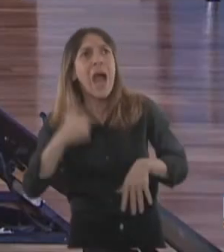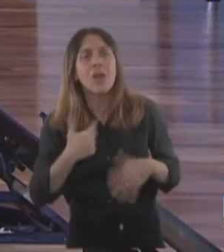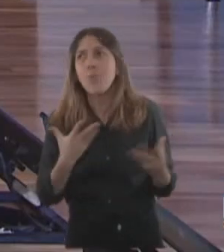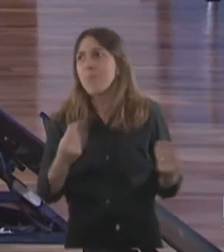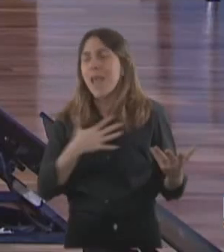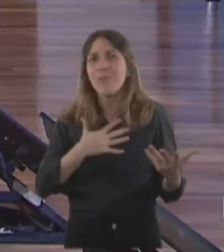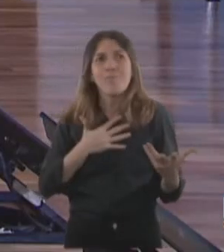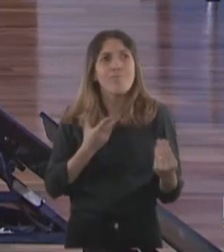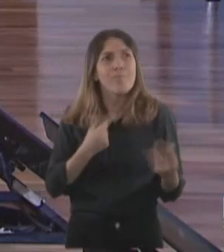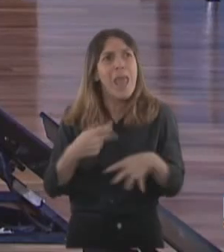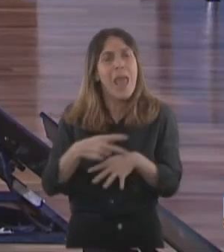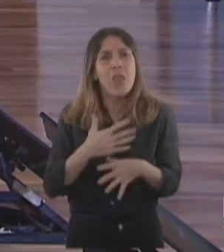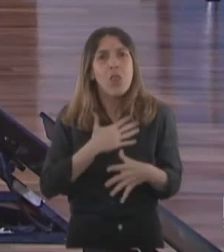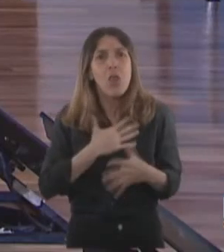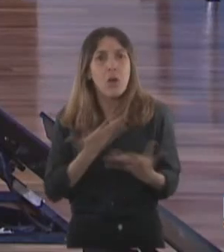al salir de su casa.